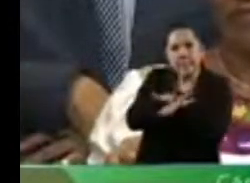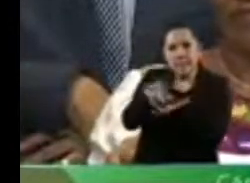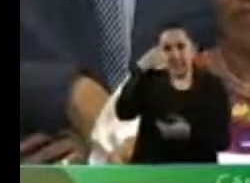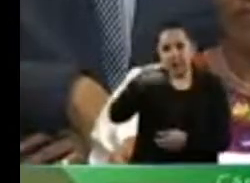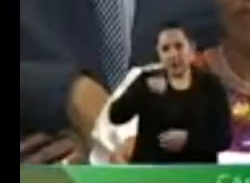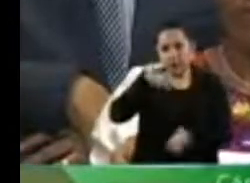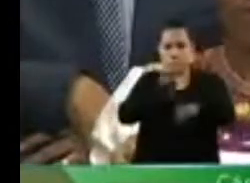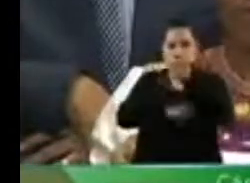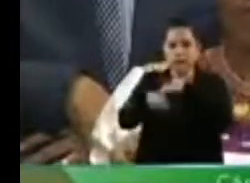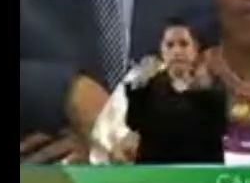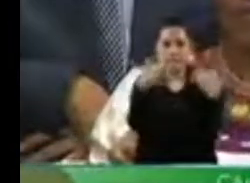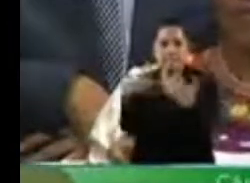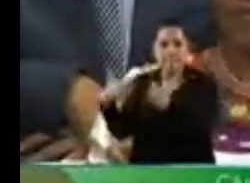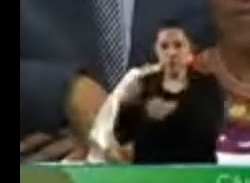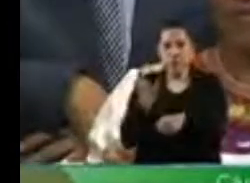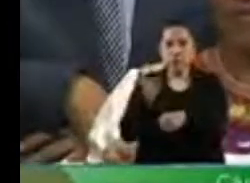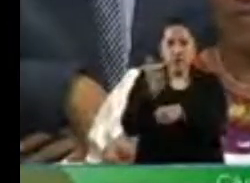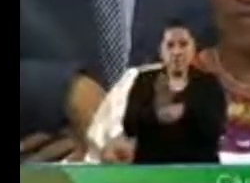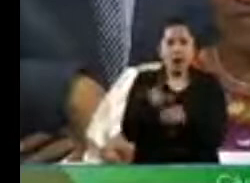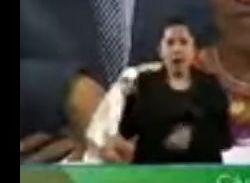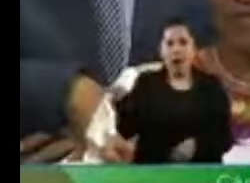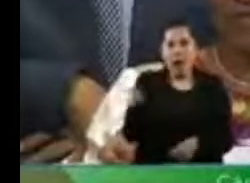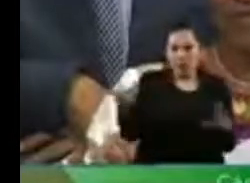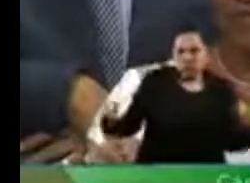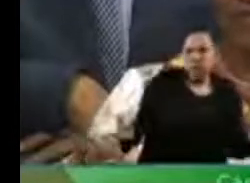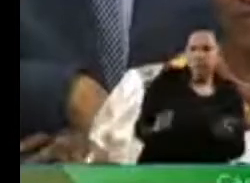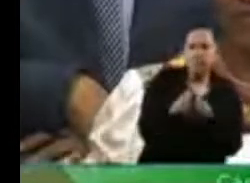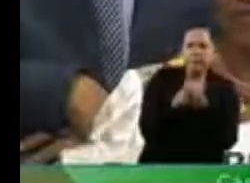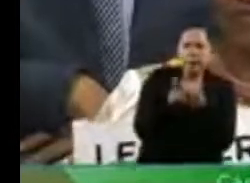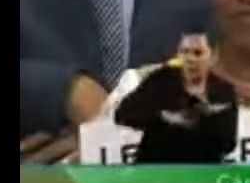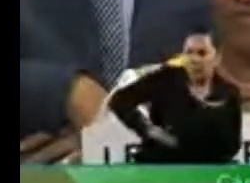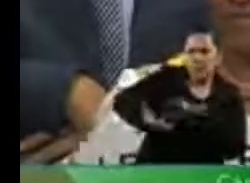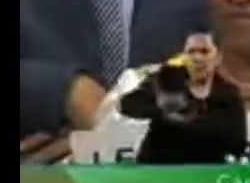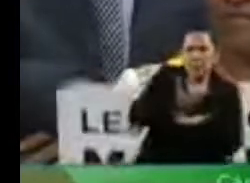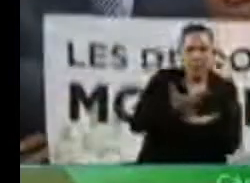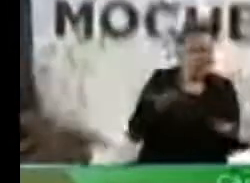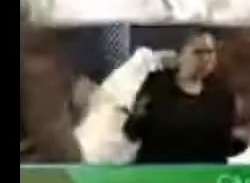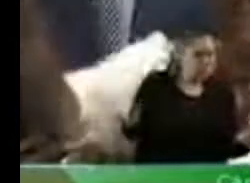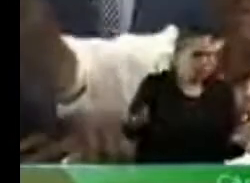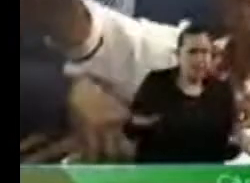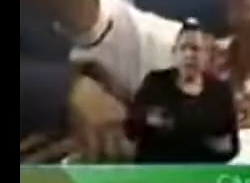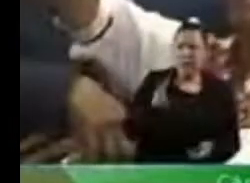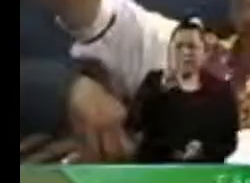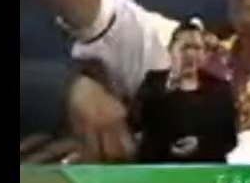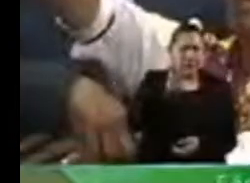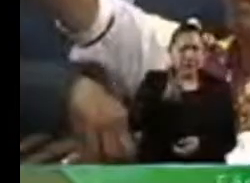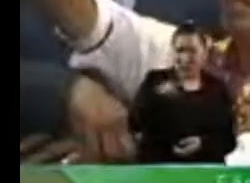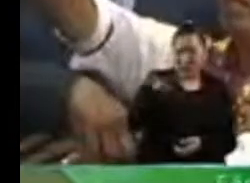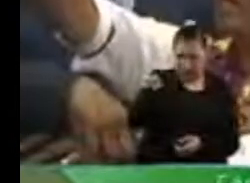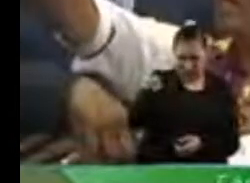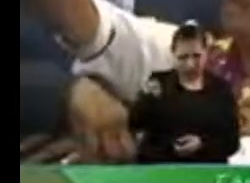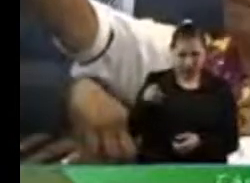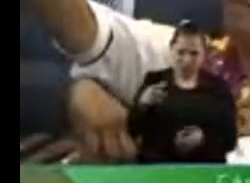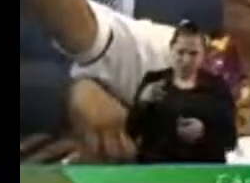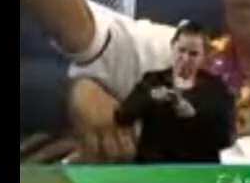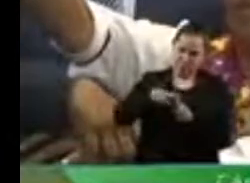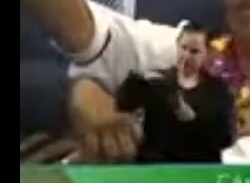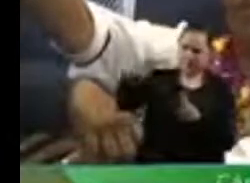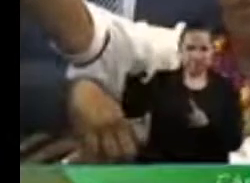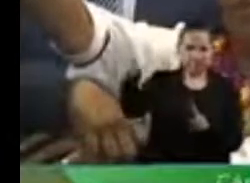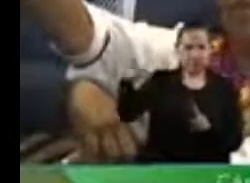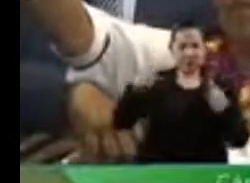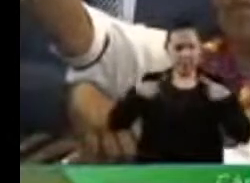en una curul, ¿cómo puedes estar casado con un alto funcionario de